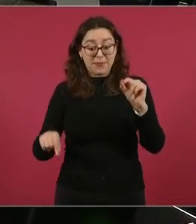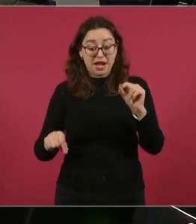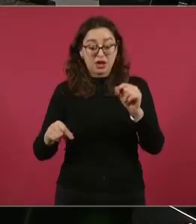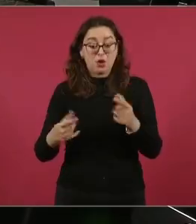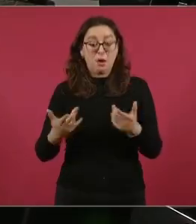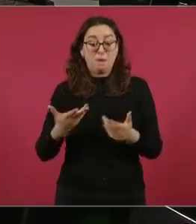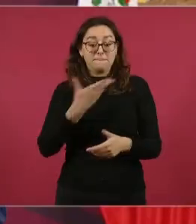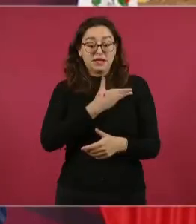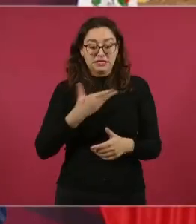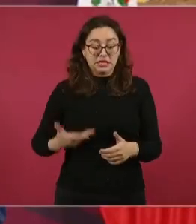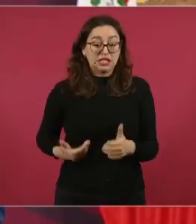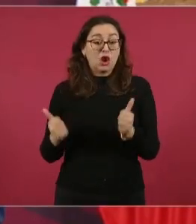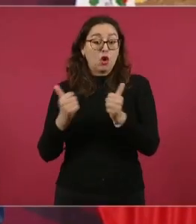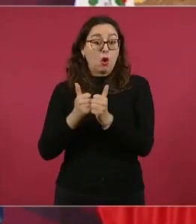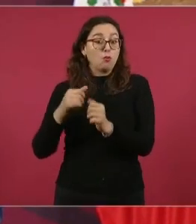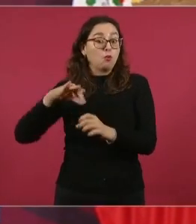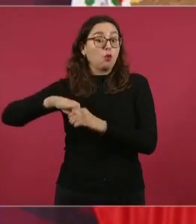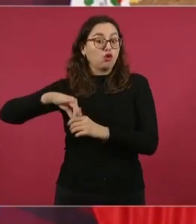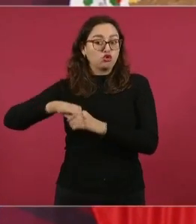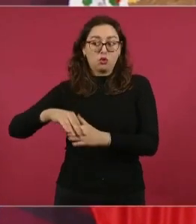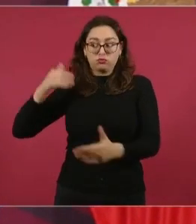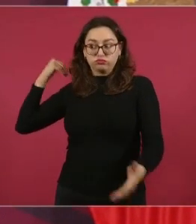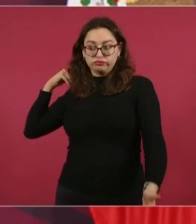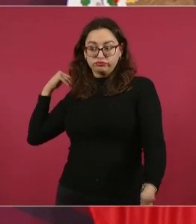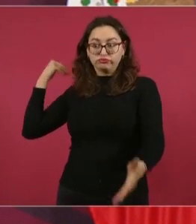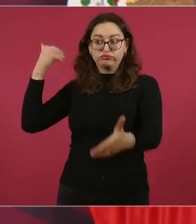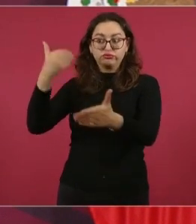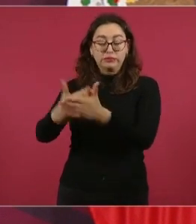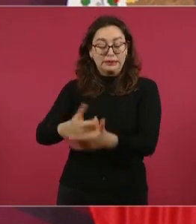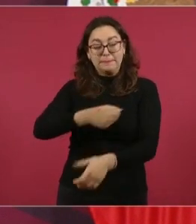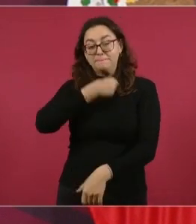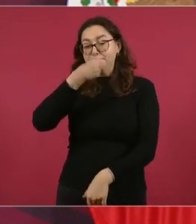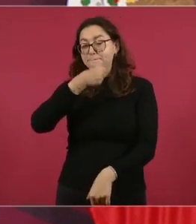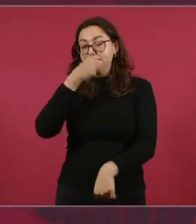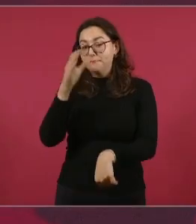yo soy el de más edad.